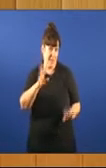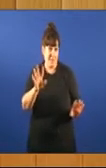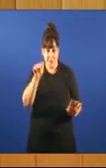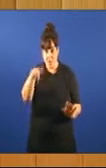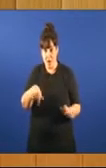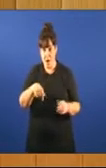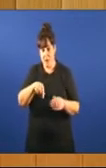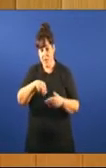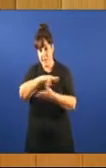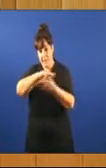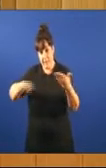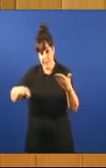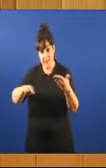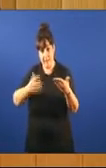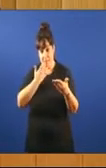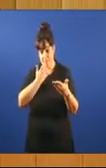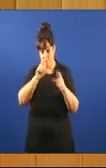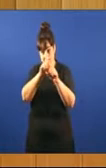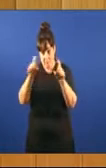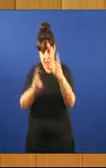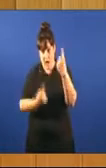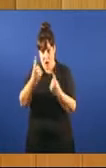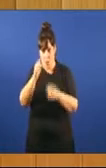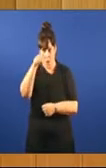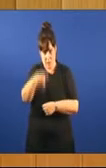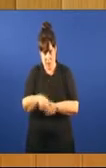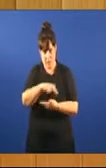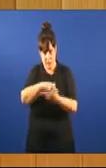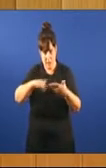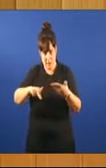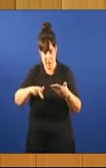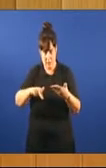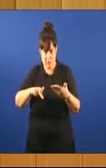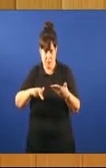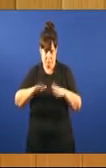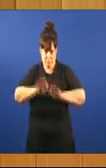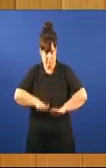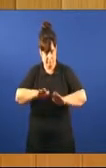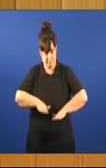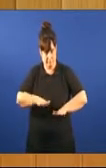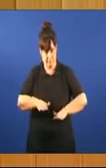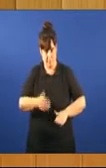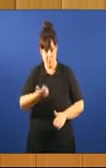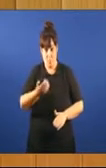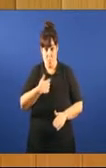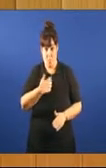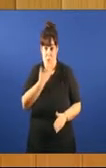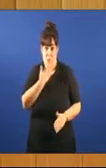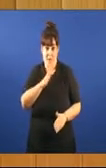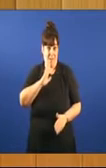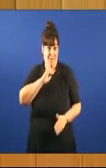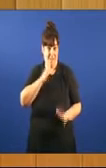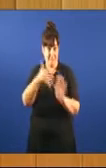incluso empresas con sede en Galiza ou que operan prioritariamente no noso país, como os que acabo de citar, non tributan